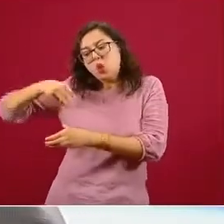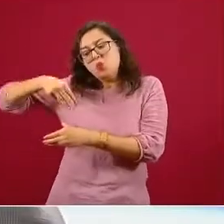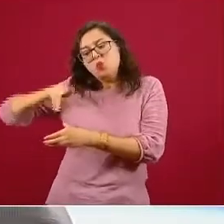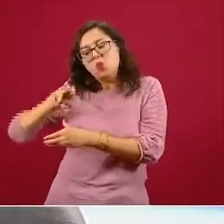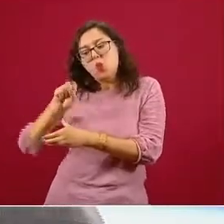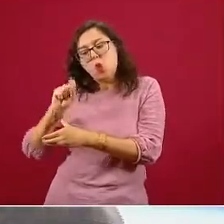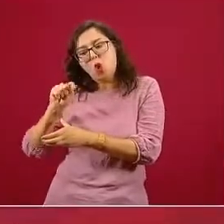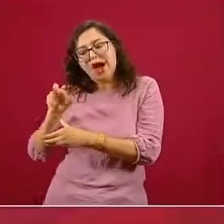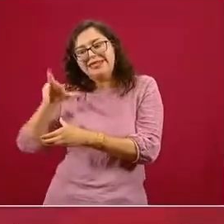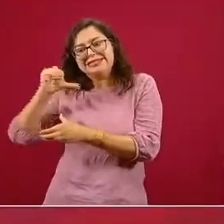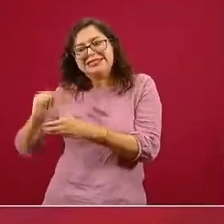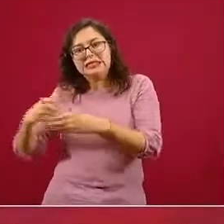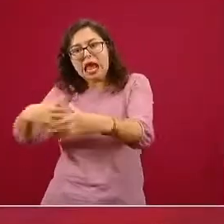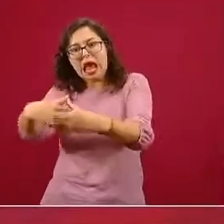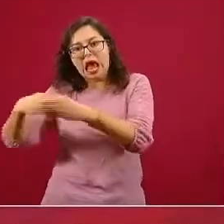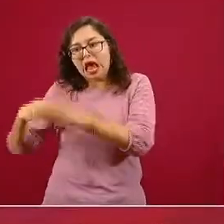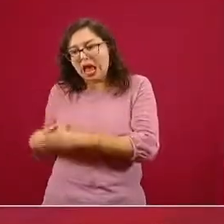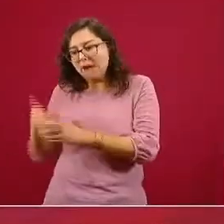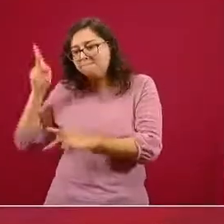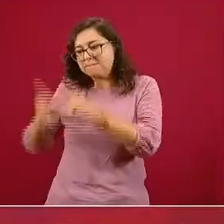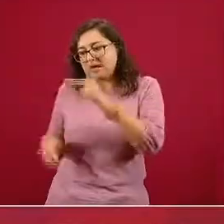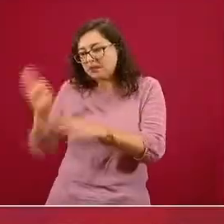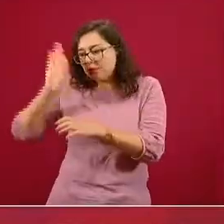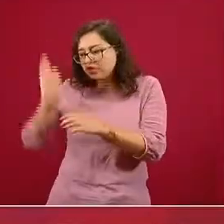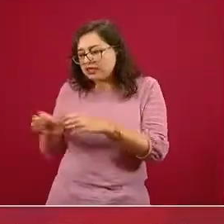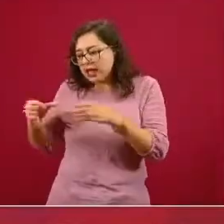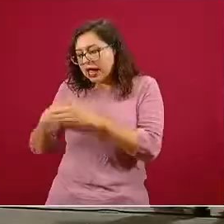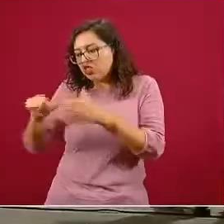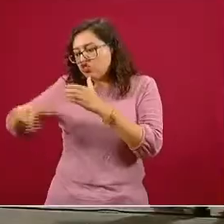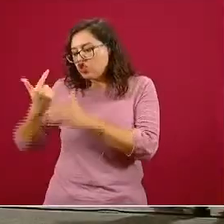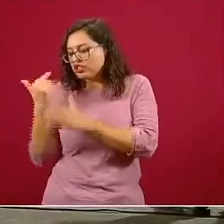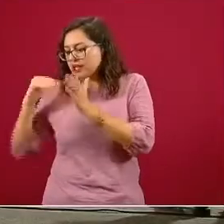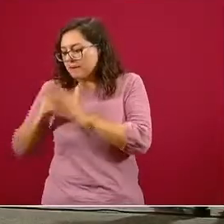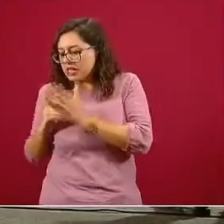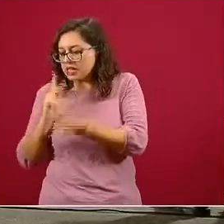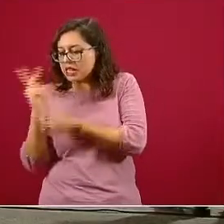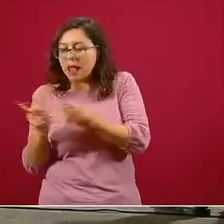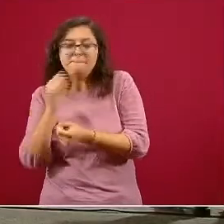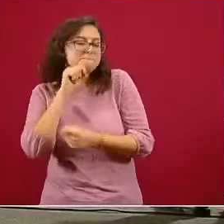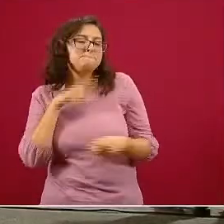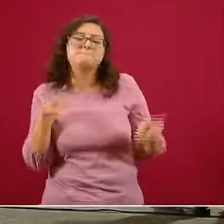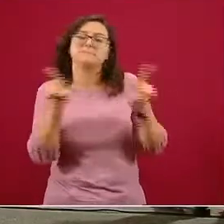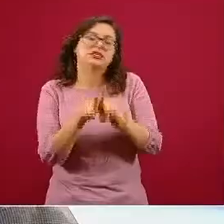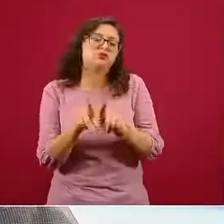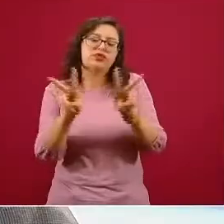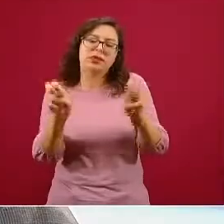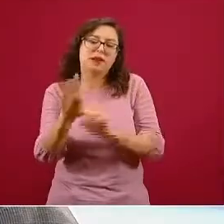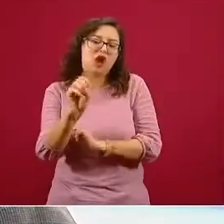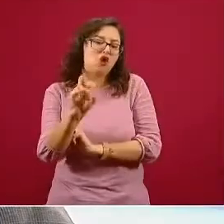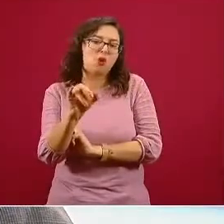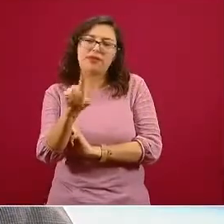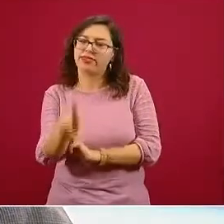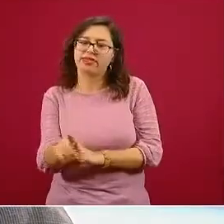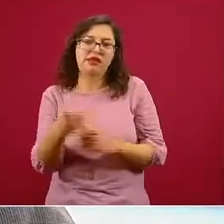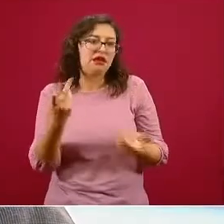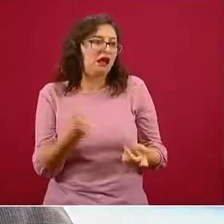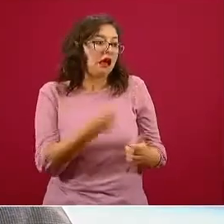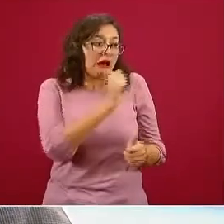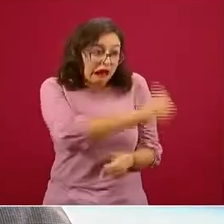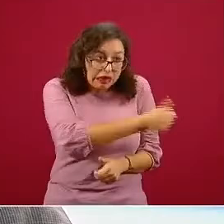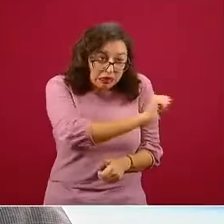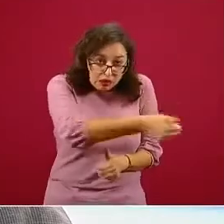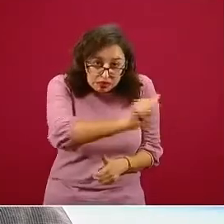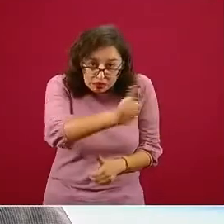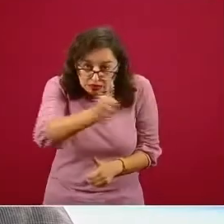de contabilizar cada uno de estos eventos, en este caso con el COVID, de casos de enfermedad. Hemos usado